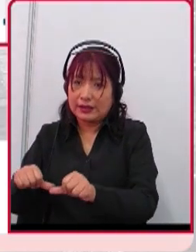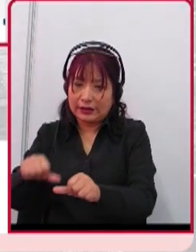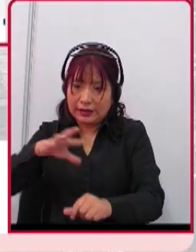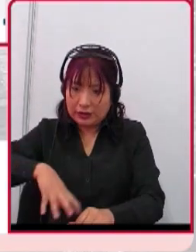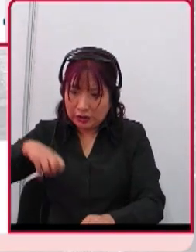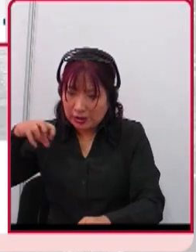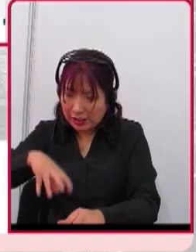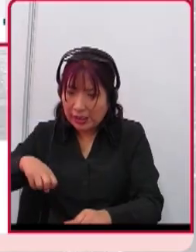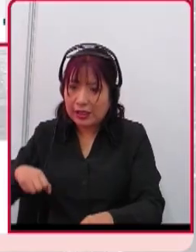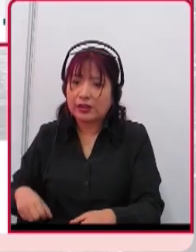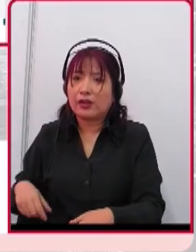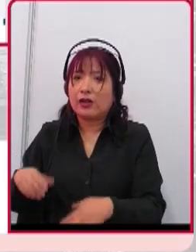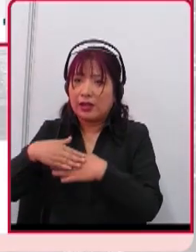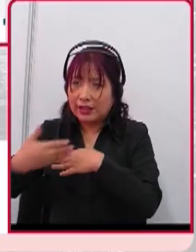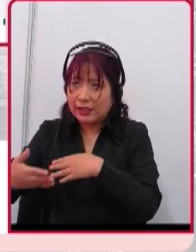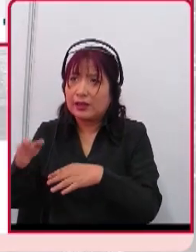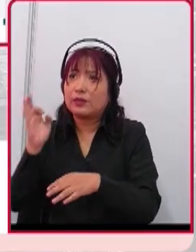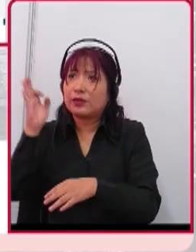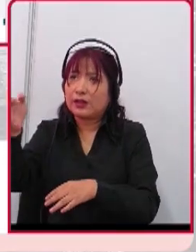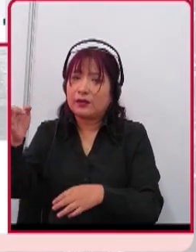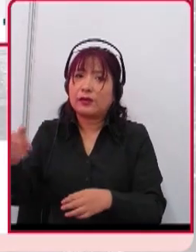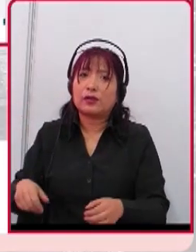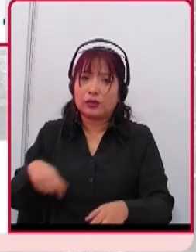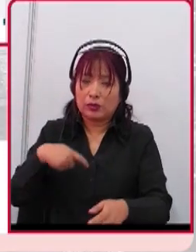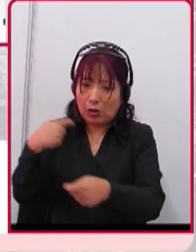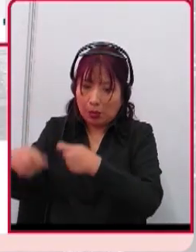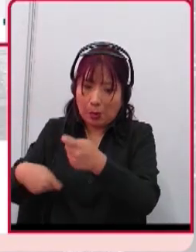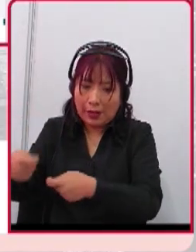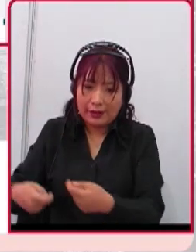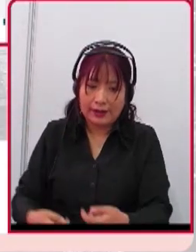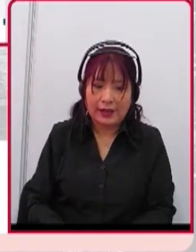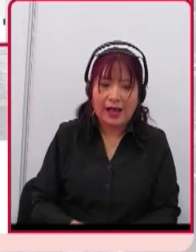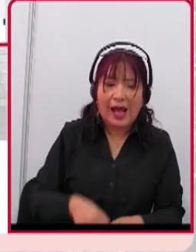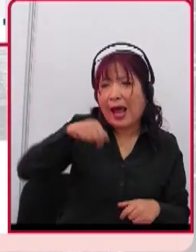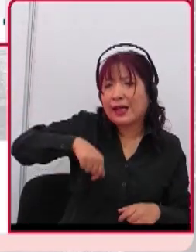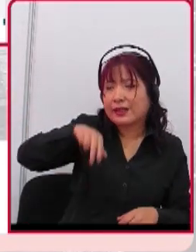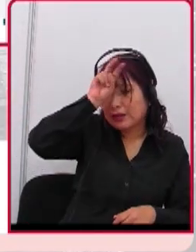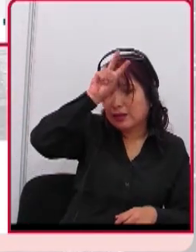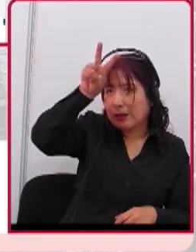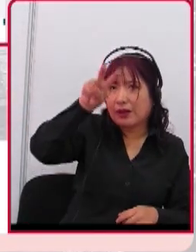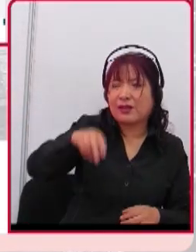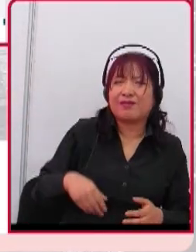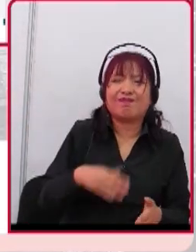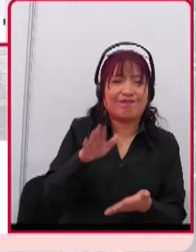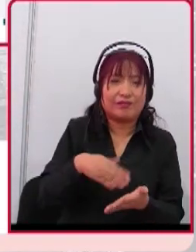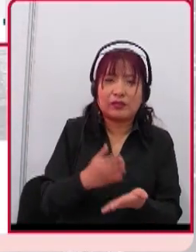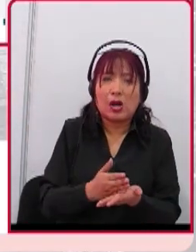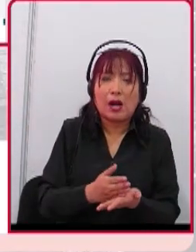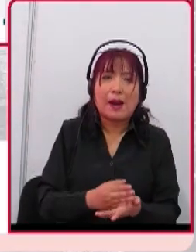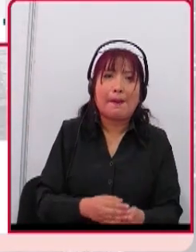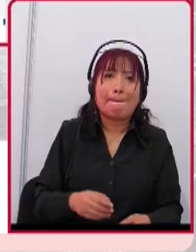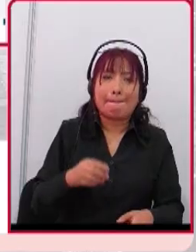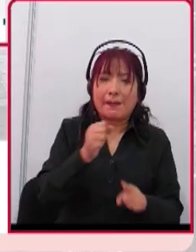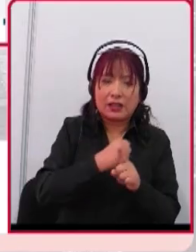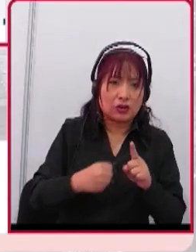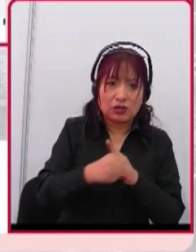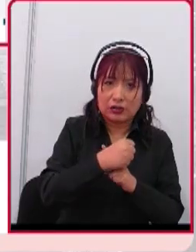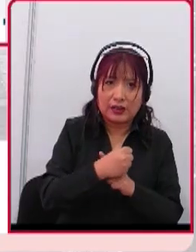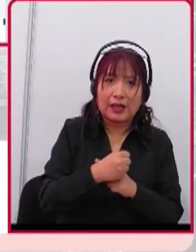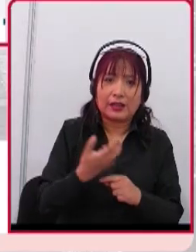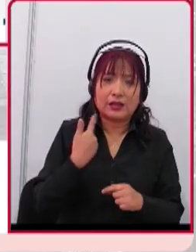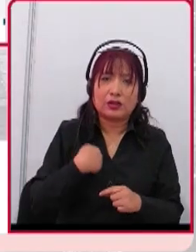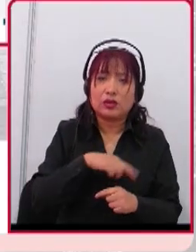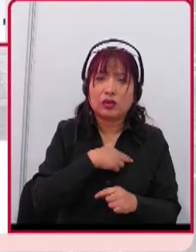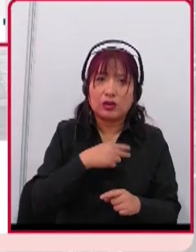un déficit en lo que viene a ser infraestructura en el Perú. Tenemos una gran brecha social que estamos